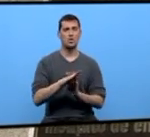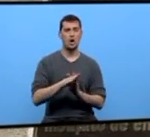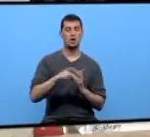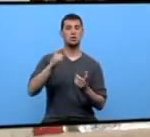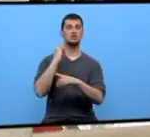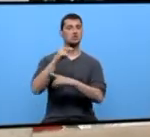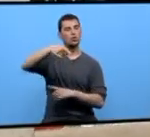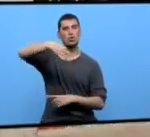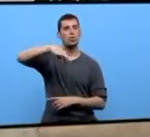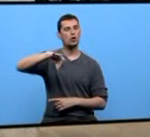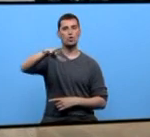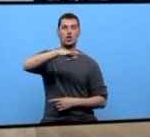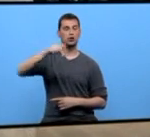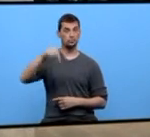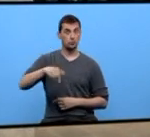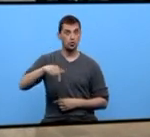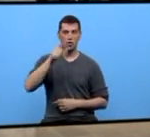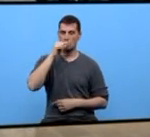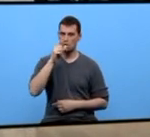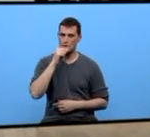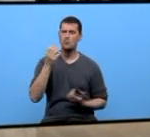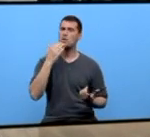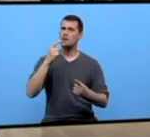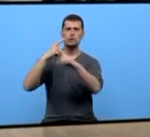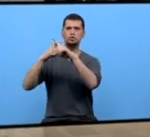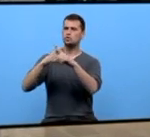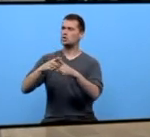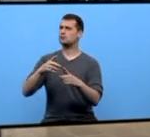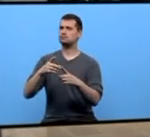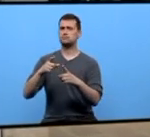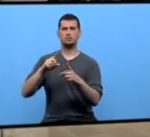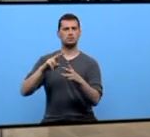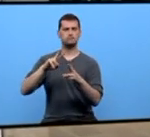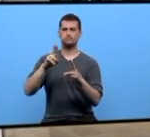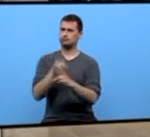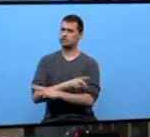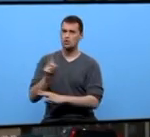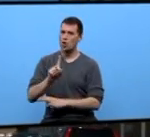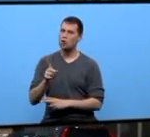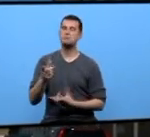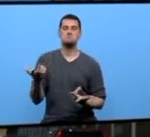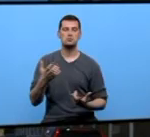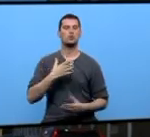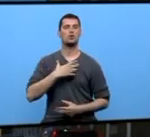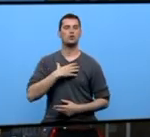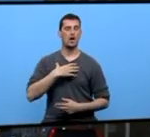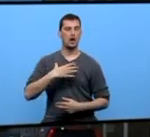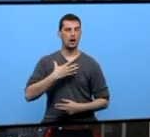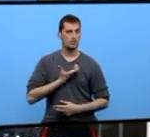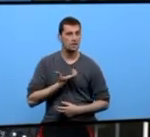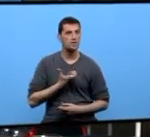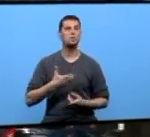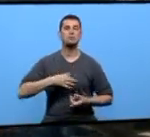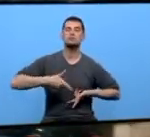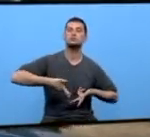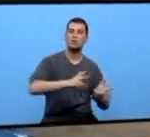cidade. Se a educación non dá marcha atrás ao decreto, o Concello de Lugo está disposto a ofrecer unha parcela para construir un novo centro na zona, a que máis está